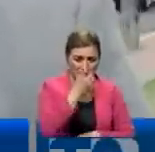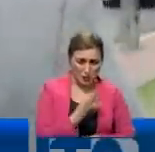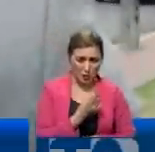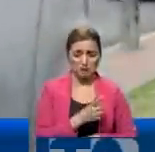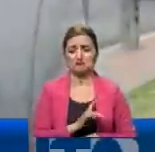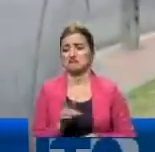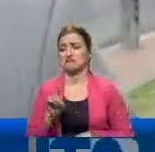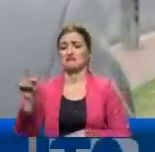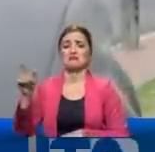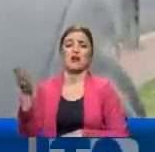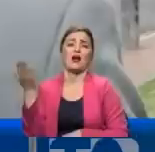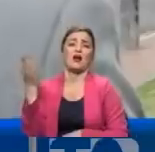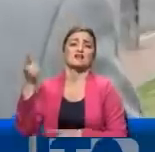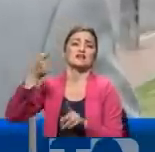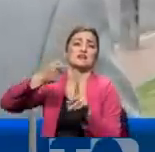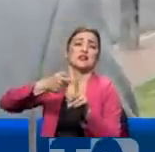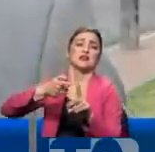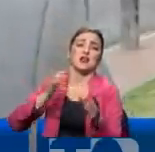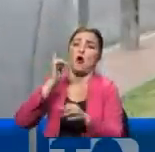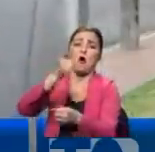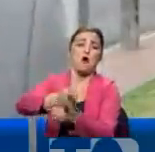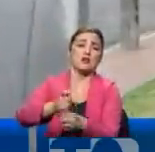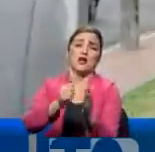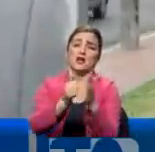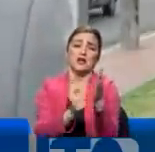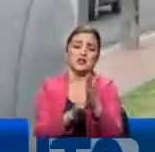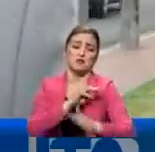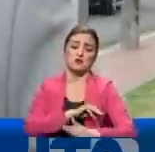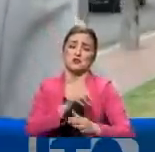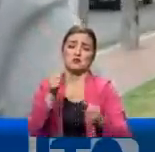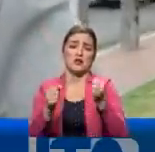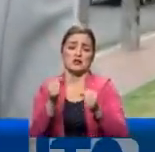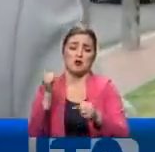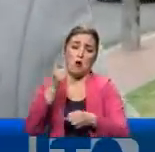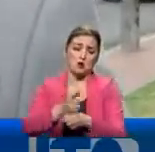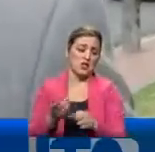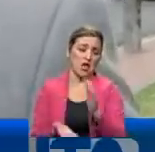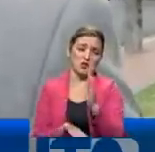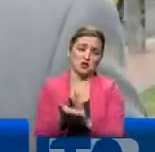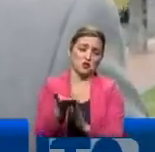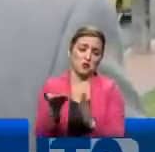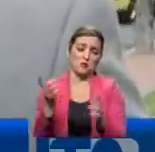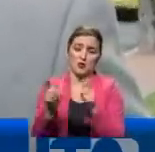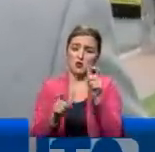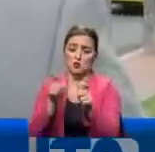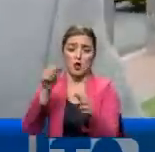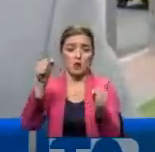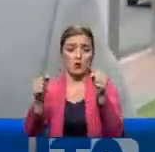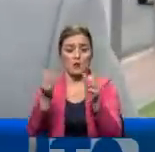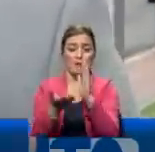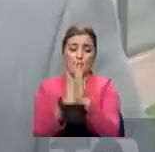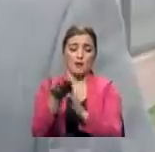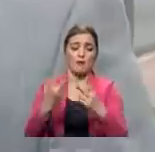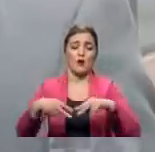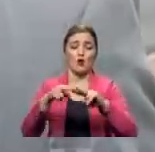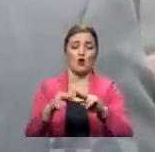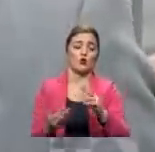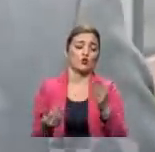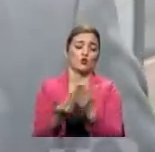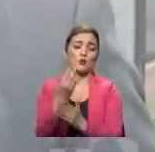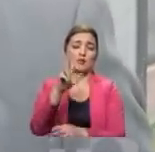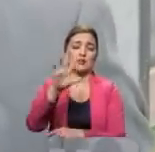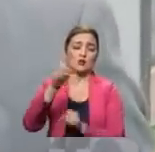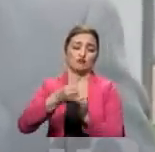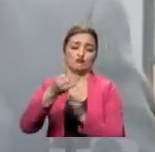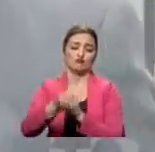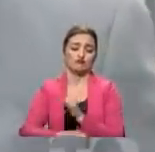sino que el alcalde directamente disponga a la Agencia Metropolitana de Tránsito que comunique a los señores transportistas la nueva tarifa que